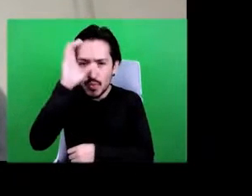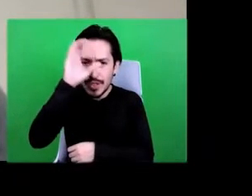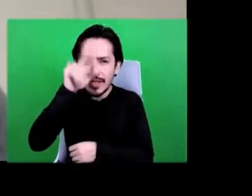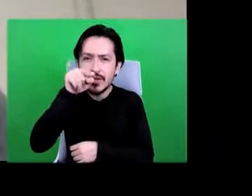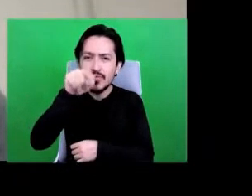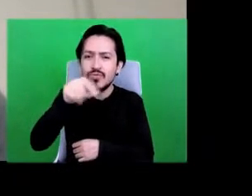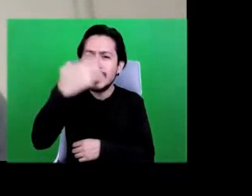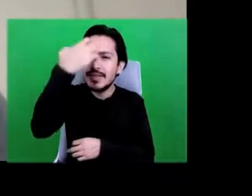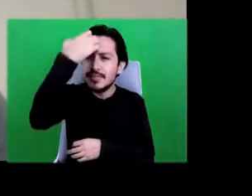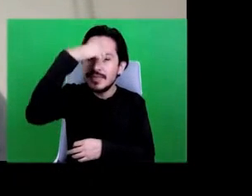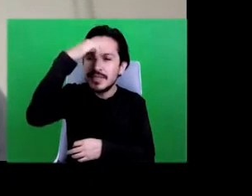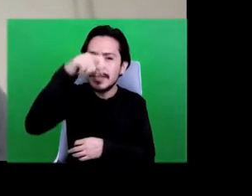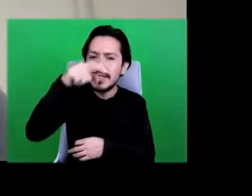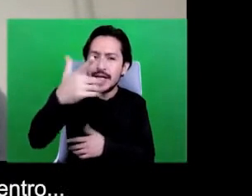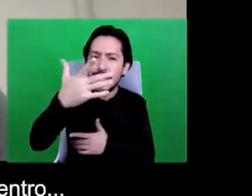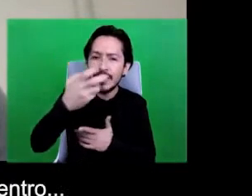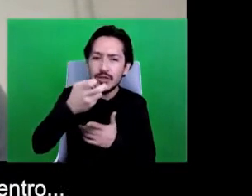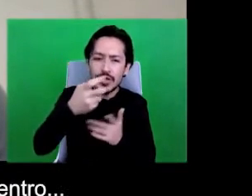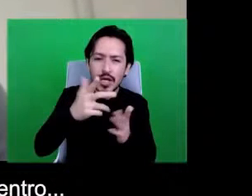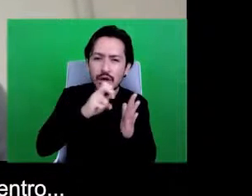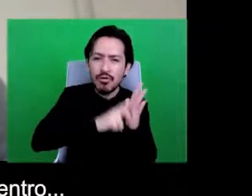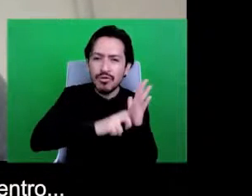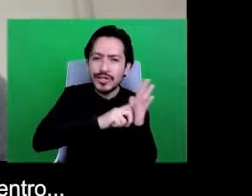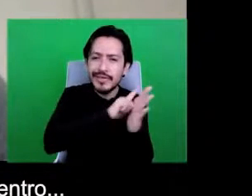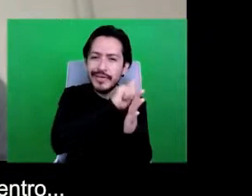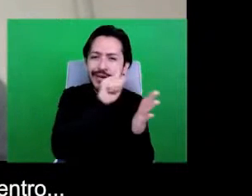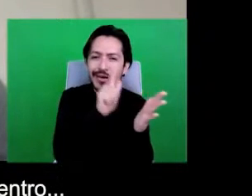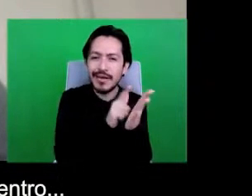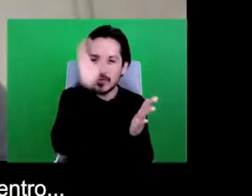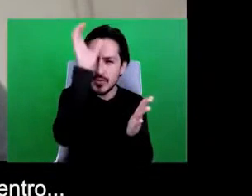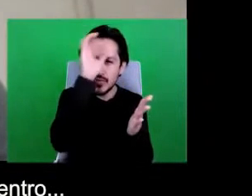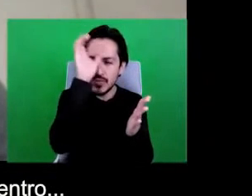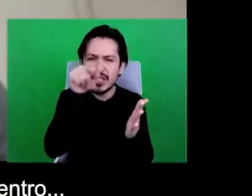culturales, ¿no? ¿Cómo lo viviste desde tu trinchera,